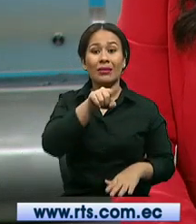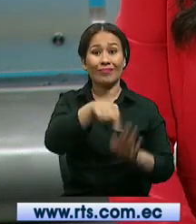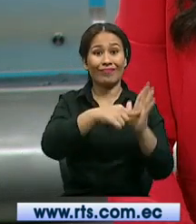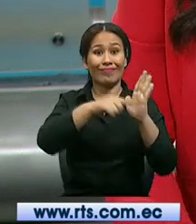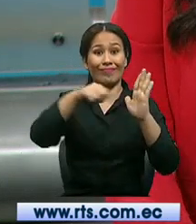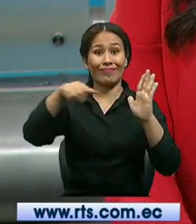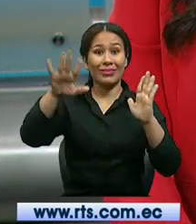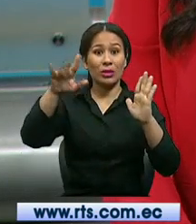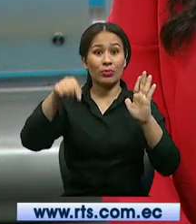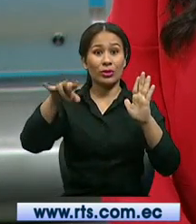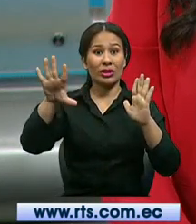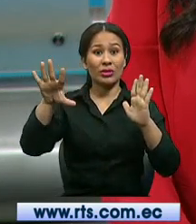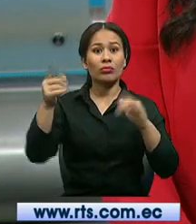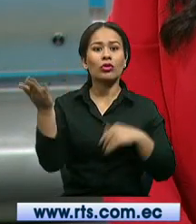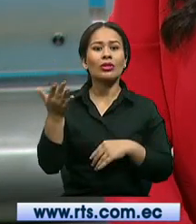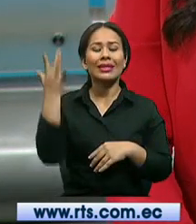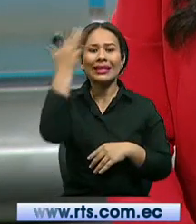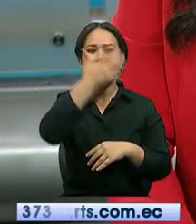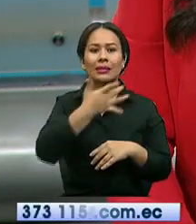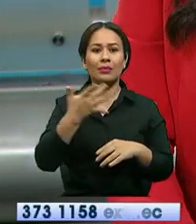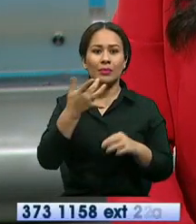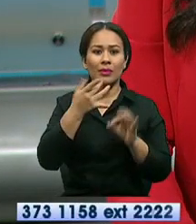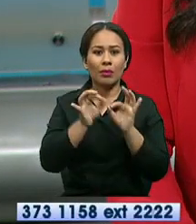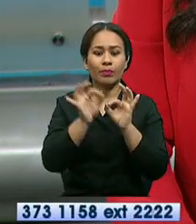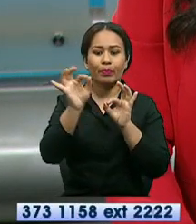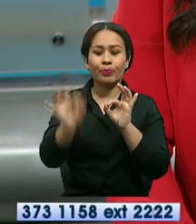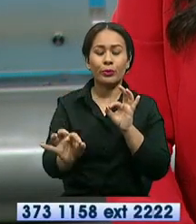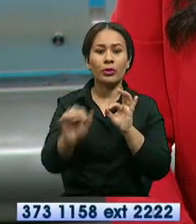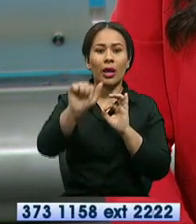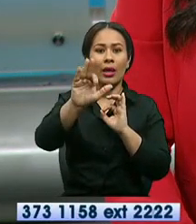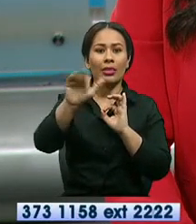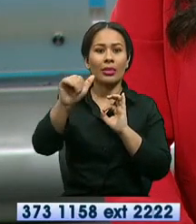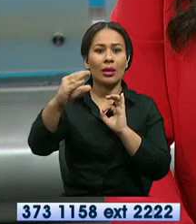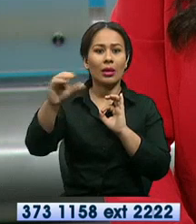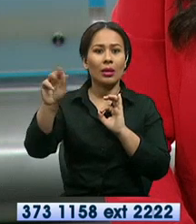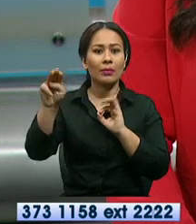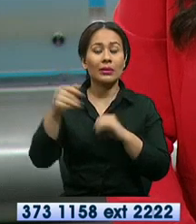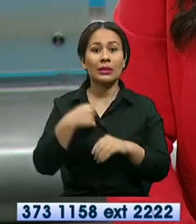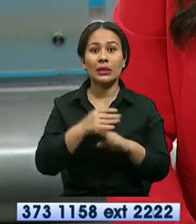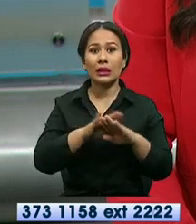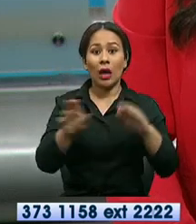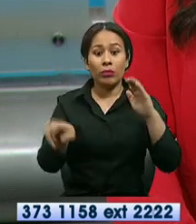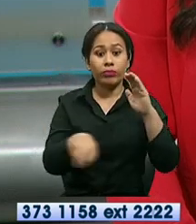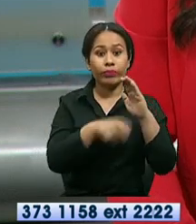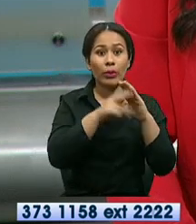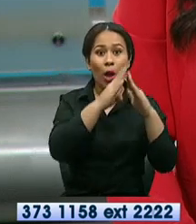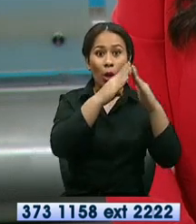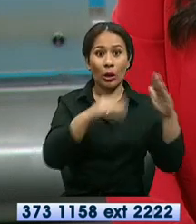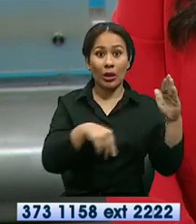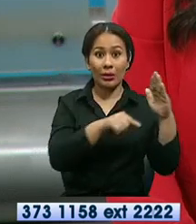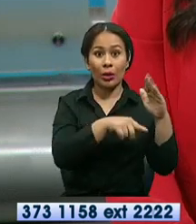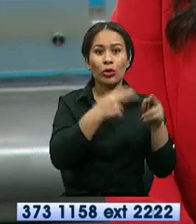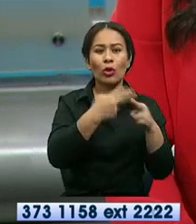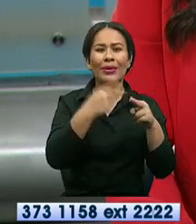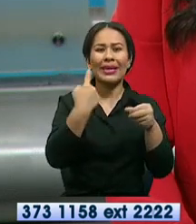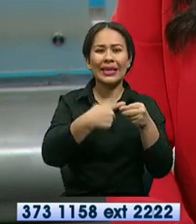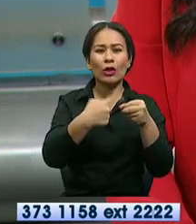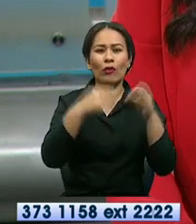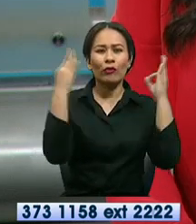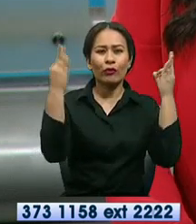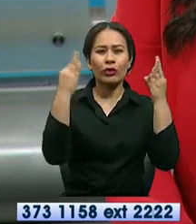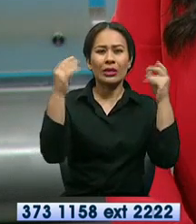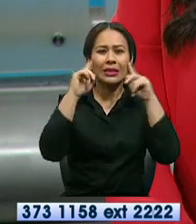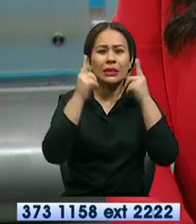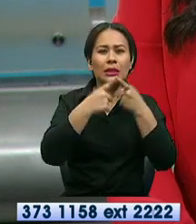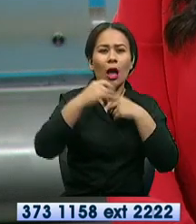grados ocurrido en el cantón Atacames, provincia de Esmeraldas. El patronato San José en Quito inició la recolección de víveres que se